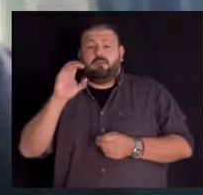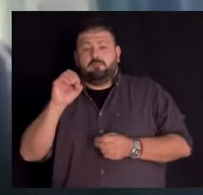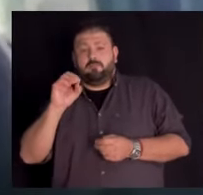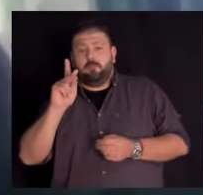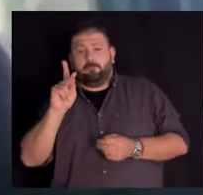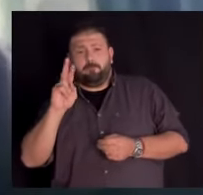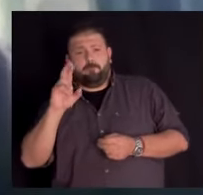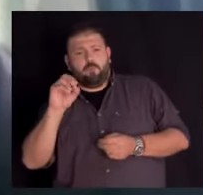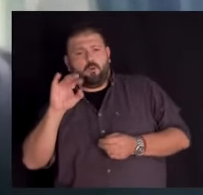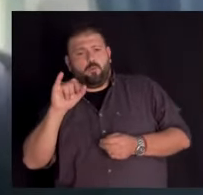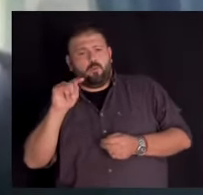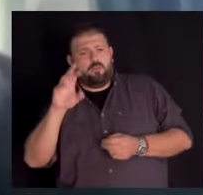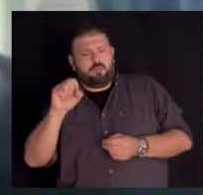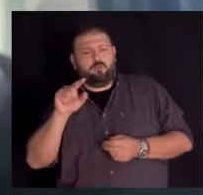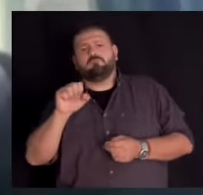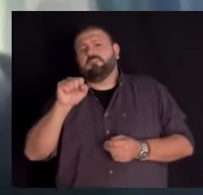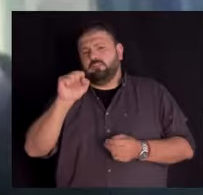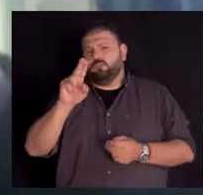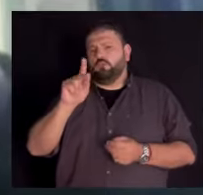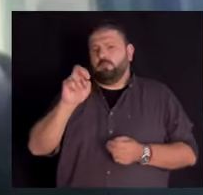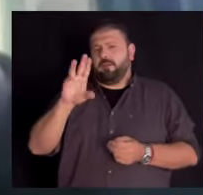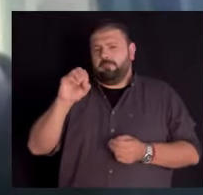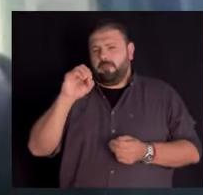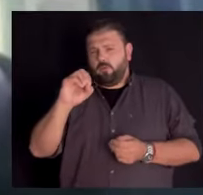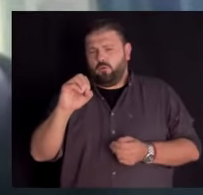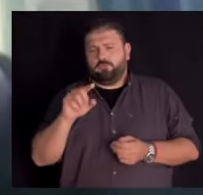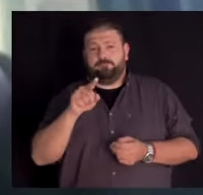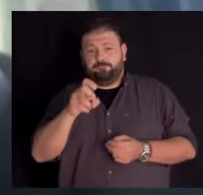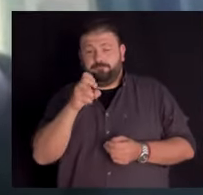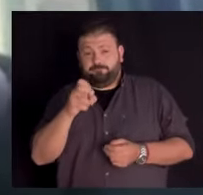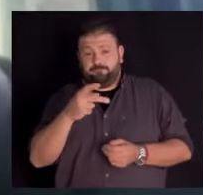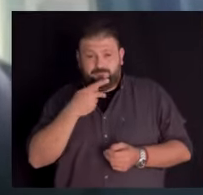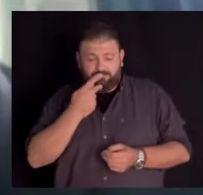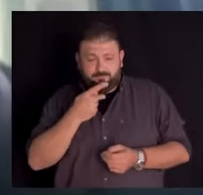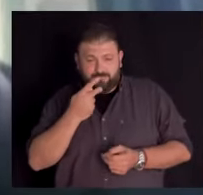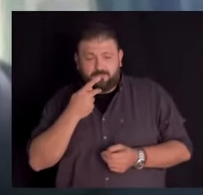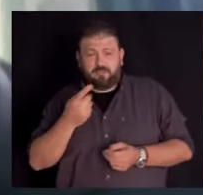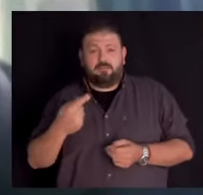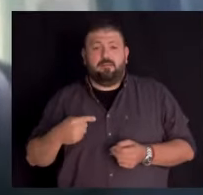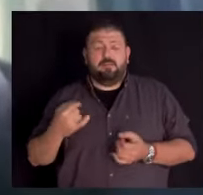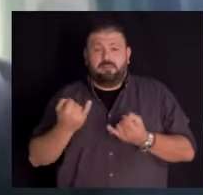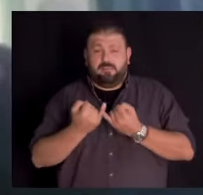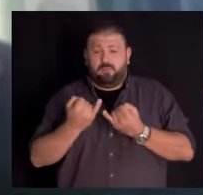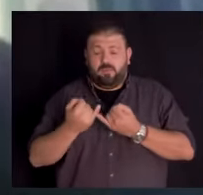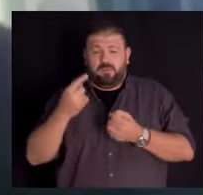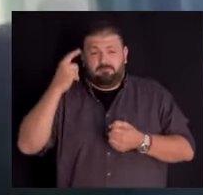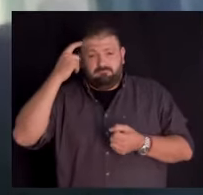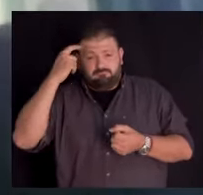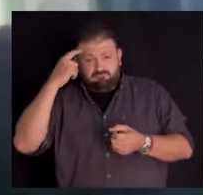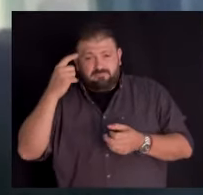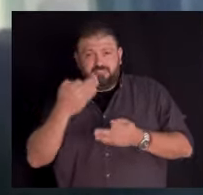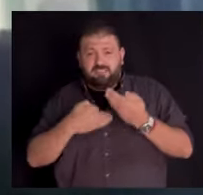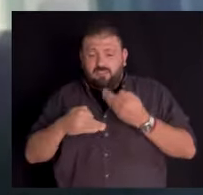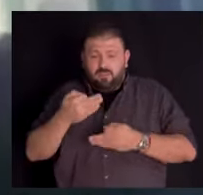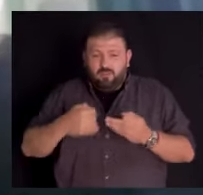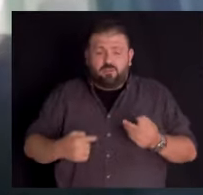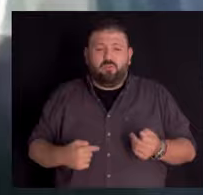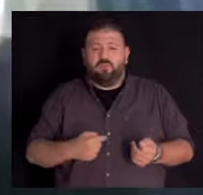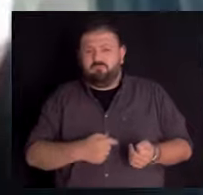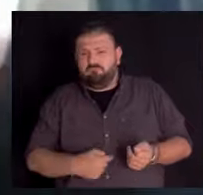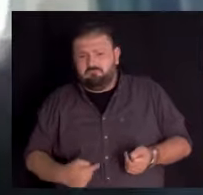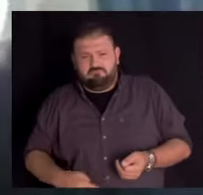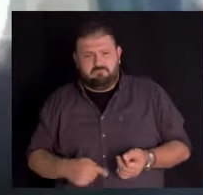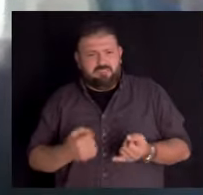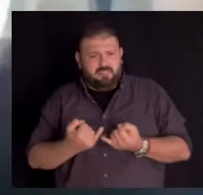Si hablamos de que en el aparato digestivo está el segundo cerebro, porque después del cerebro es donde hay